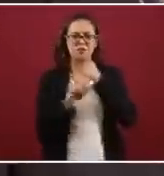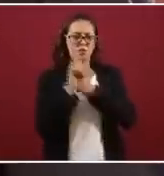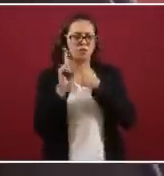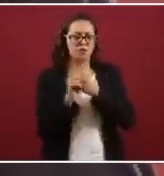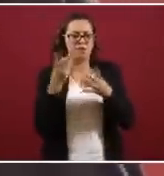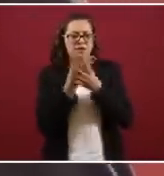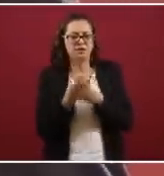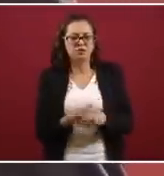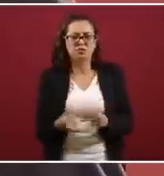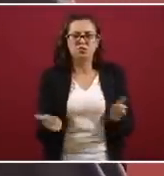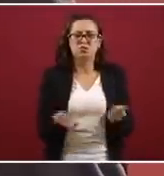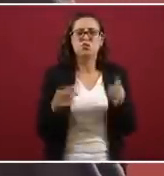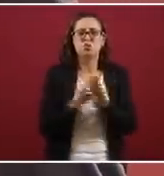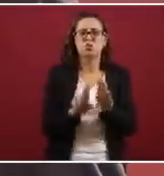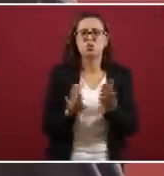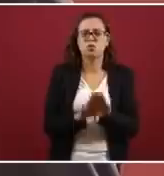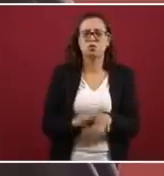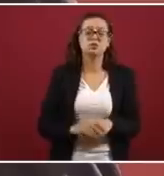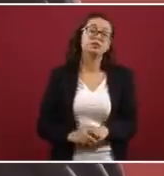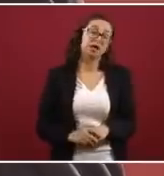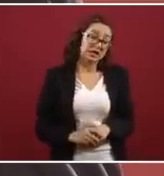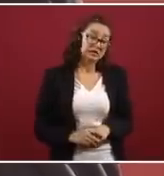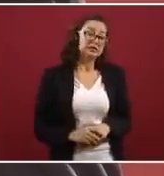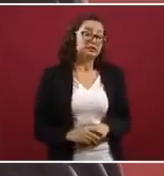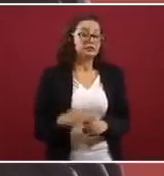Ese es otro tema, lo de Peñasquito,